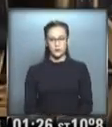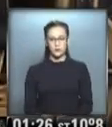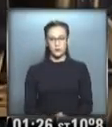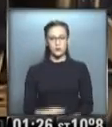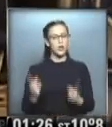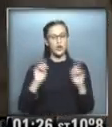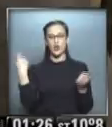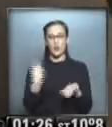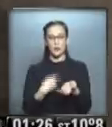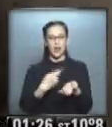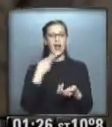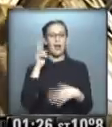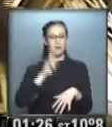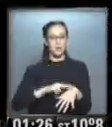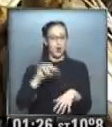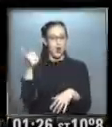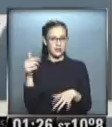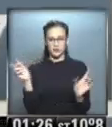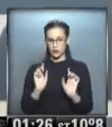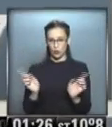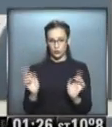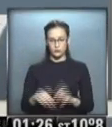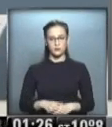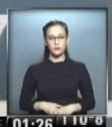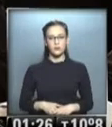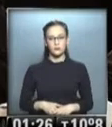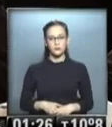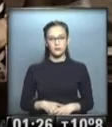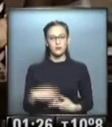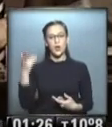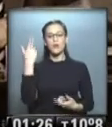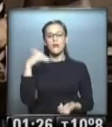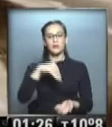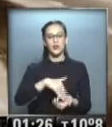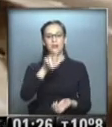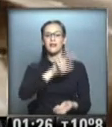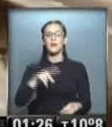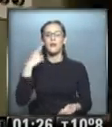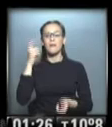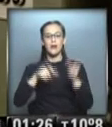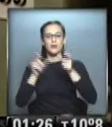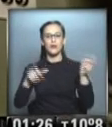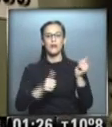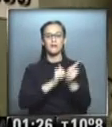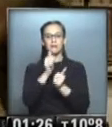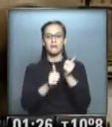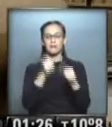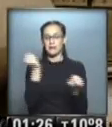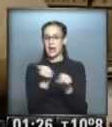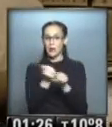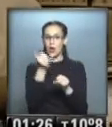fuera del pago del impuesto a las ganancias. Es decir, de los 9.300.000 empleados que tenemos registrados en